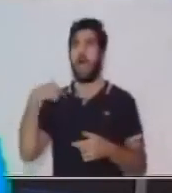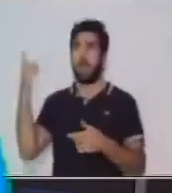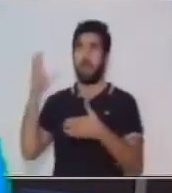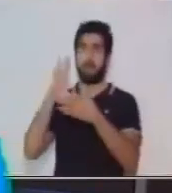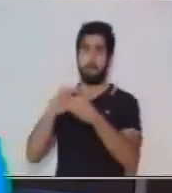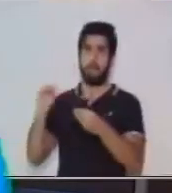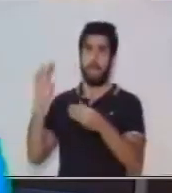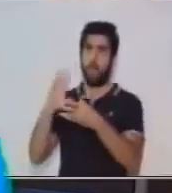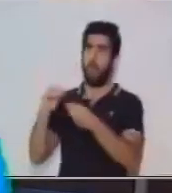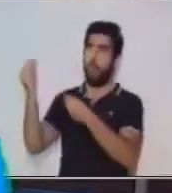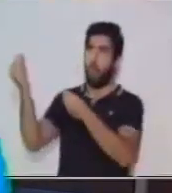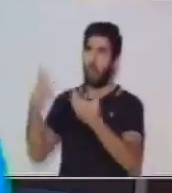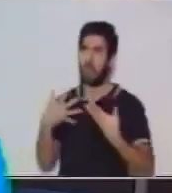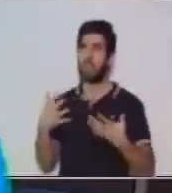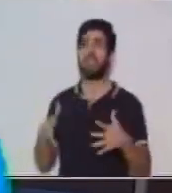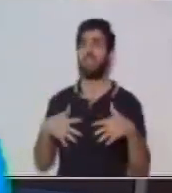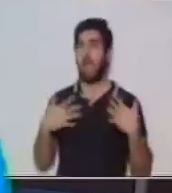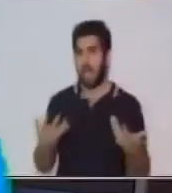contaron que...